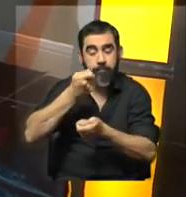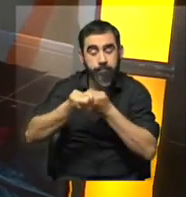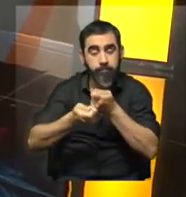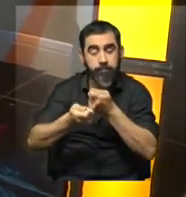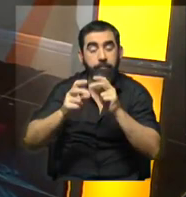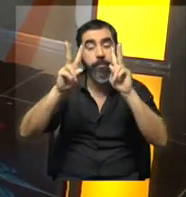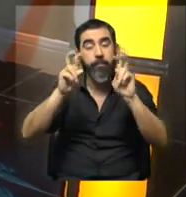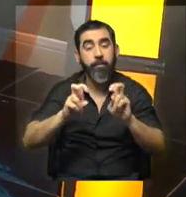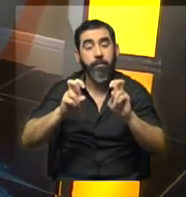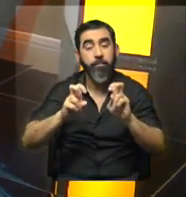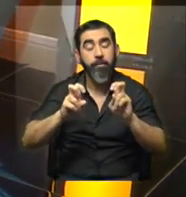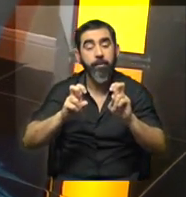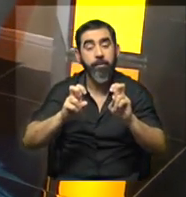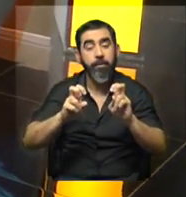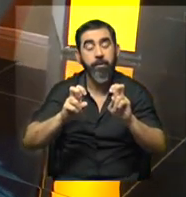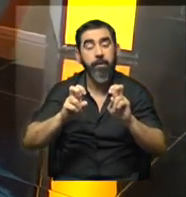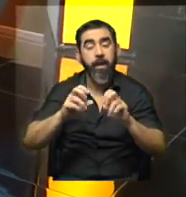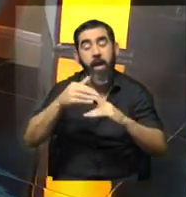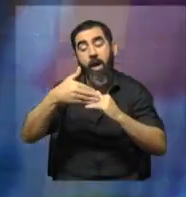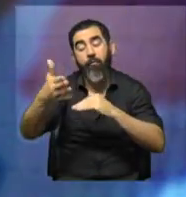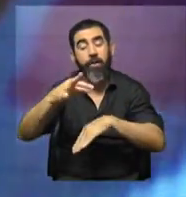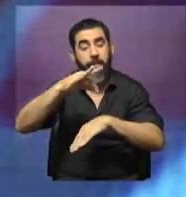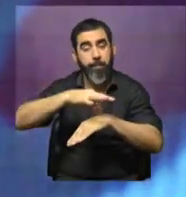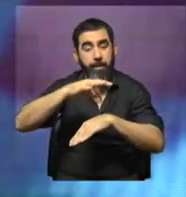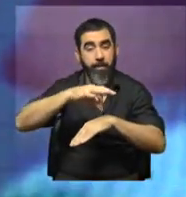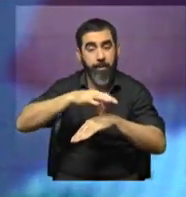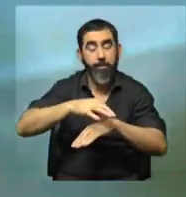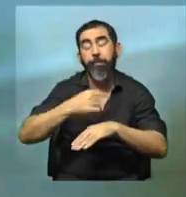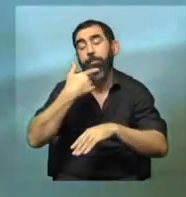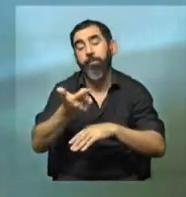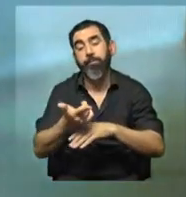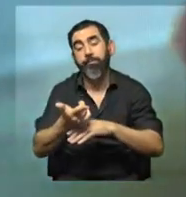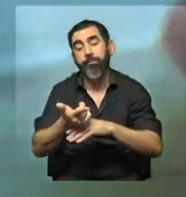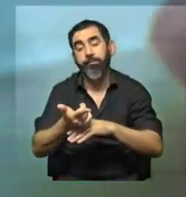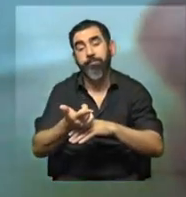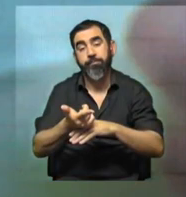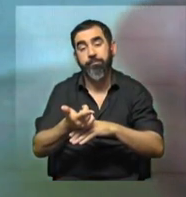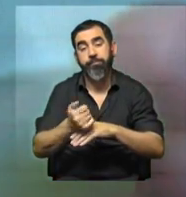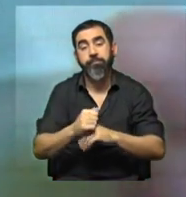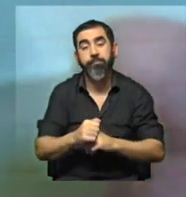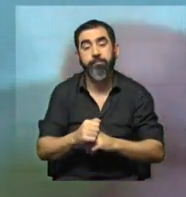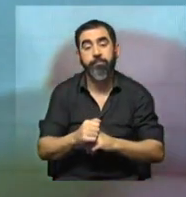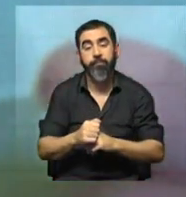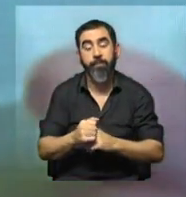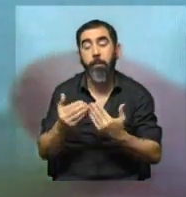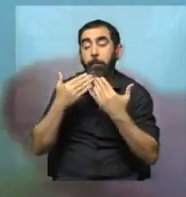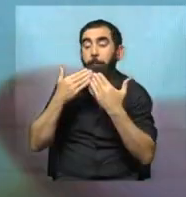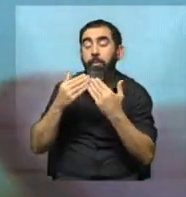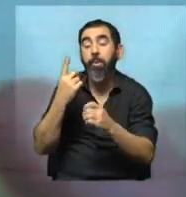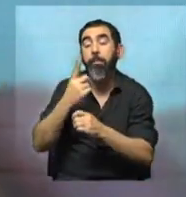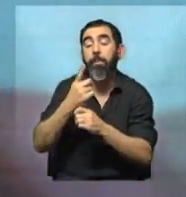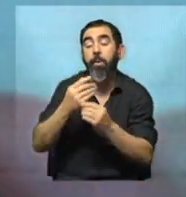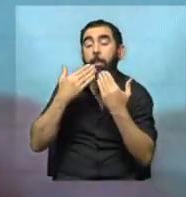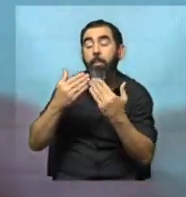estos aspectos traslacionales a la clínica, tanto en cuanto al interrogatorio inicial que